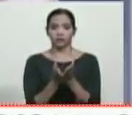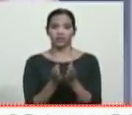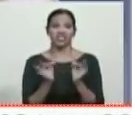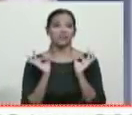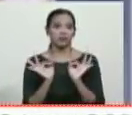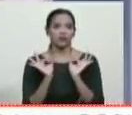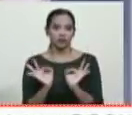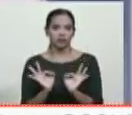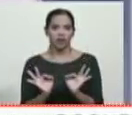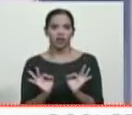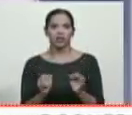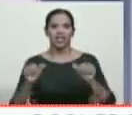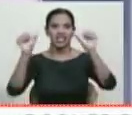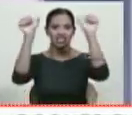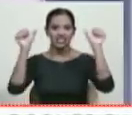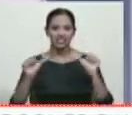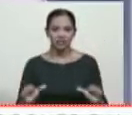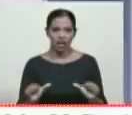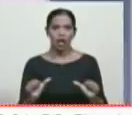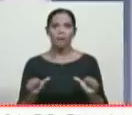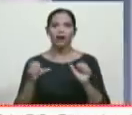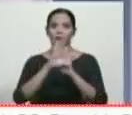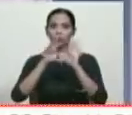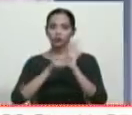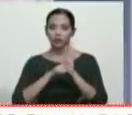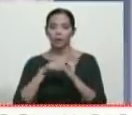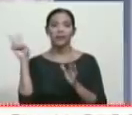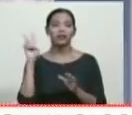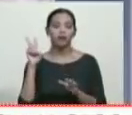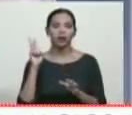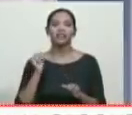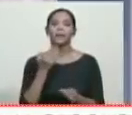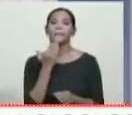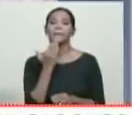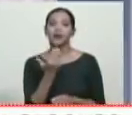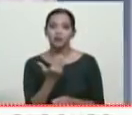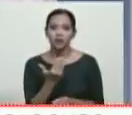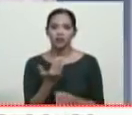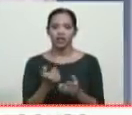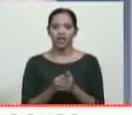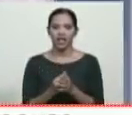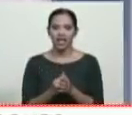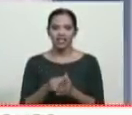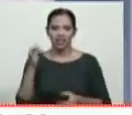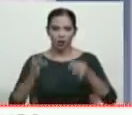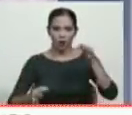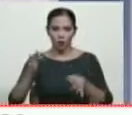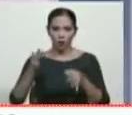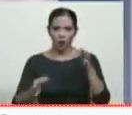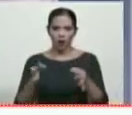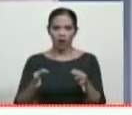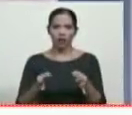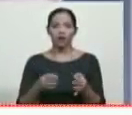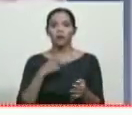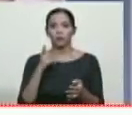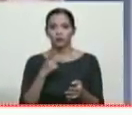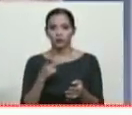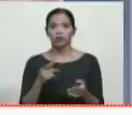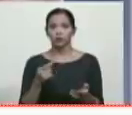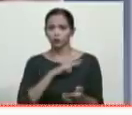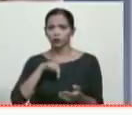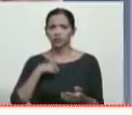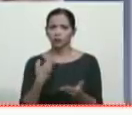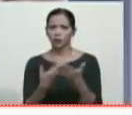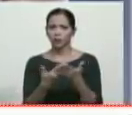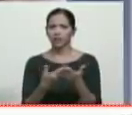venezolano, el sistema constitucional venezolano que te permite esa válvula jurídica política, nosotros le hicimos esa propuesta y estamos